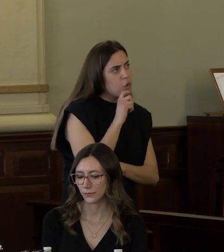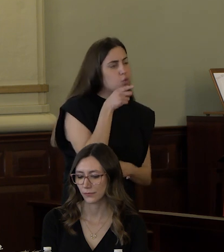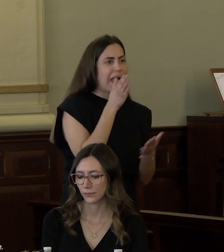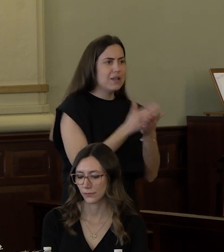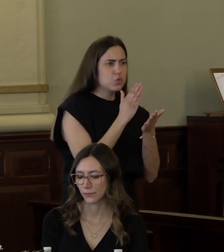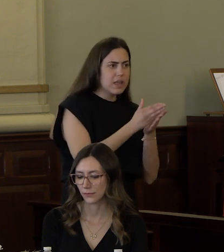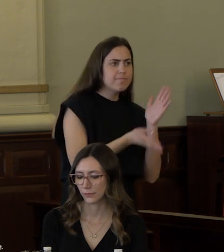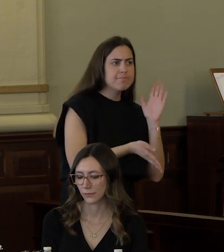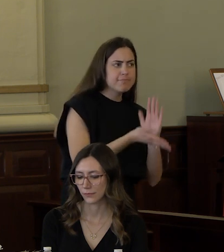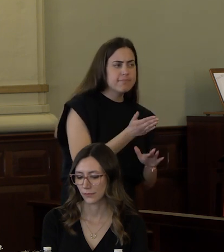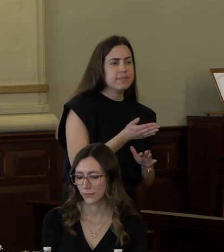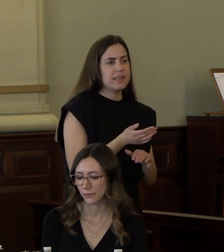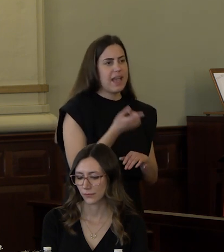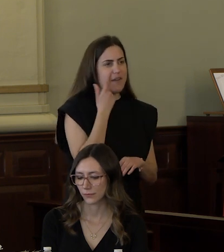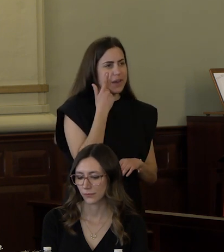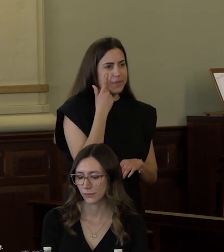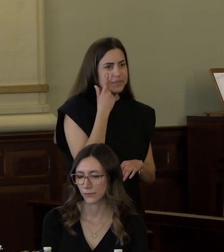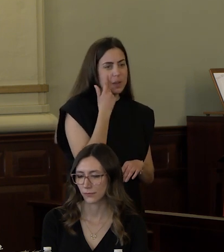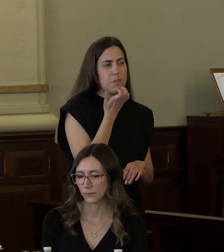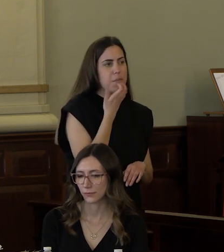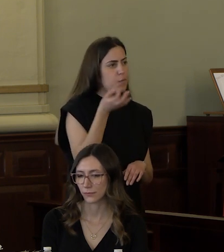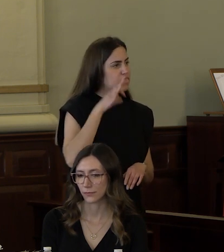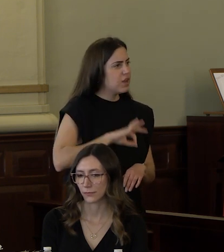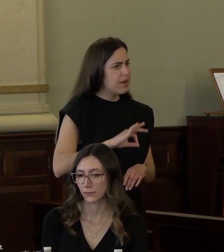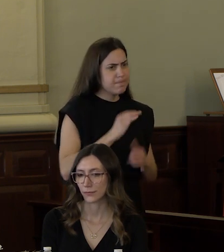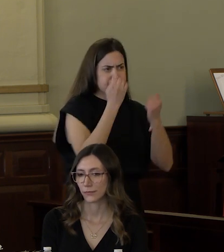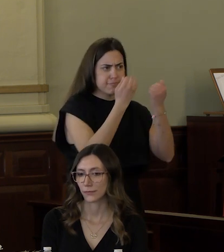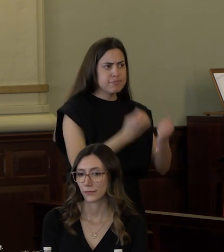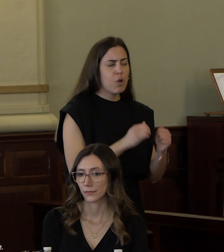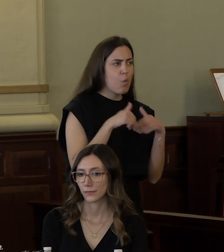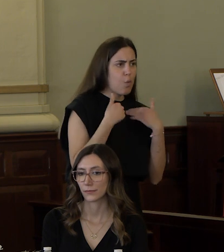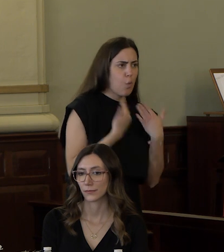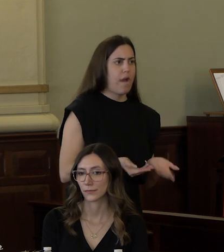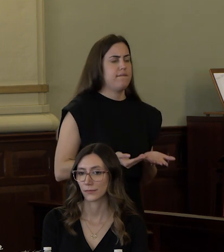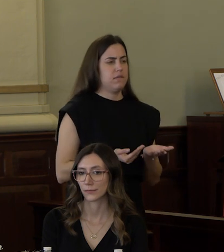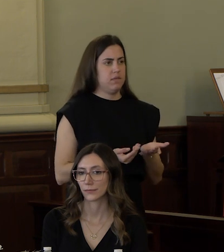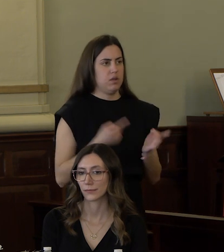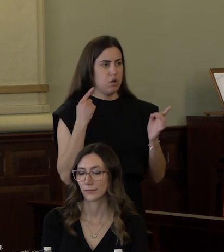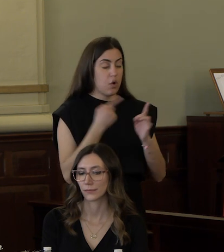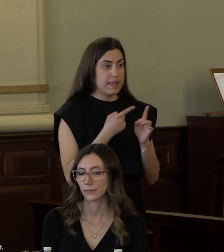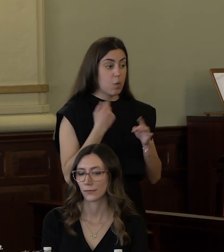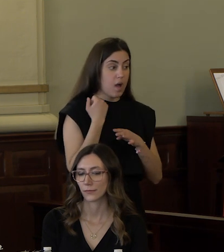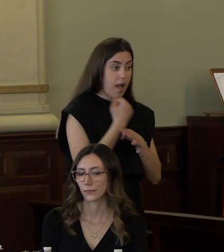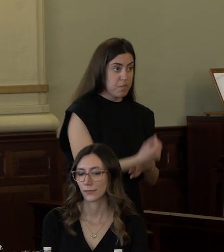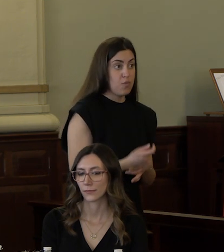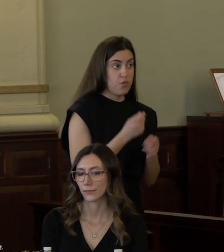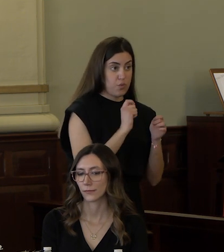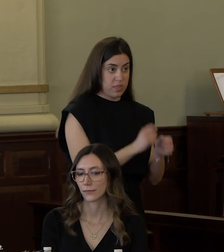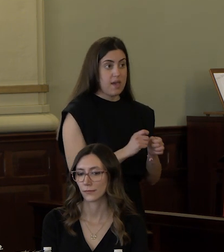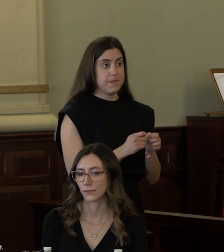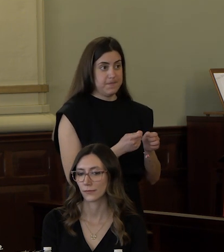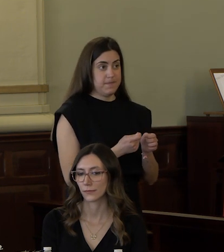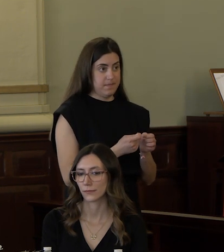empezaron a ver cómo podían buscar los mejores profesionales que pudieran servirle de apoyo para